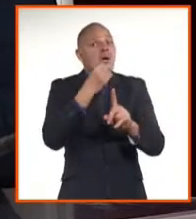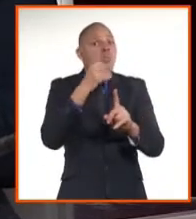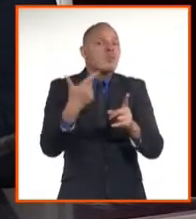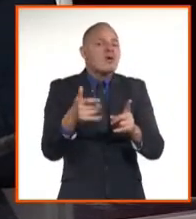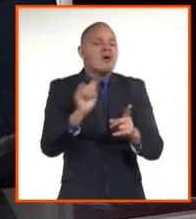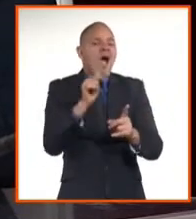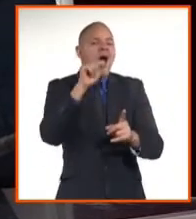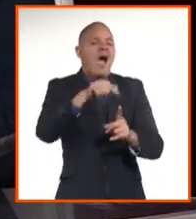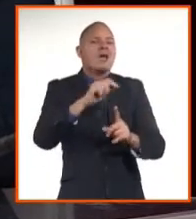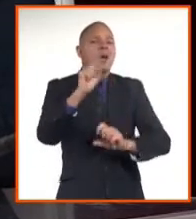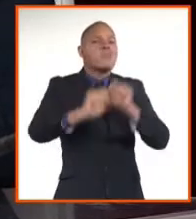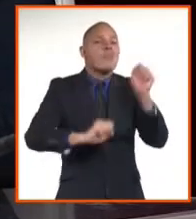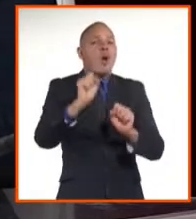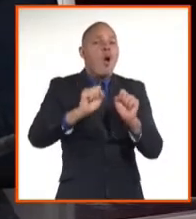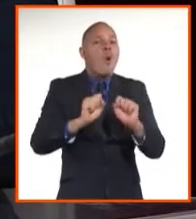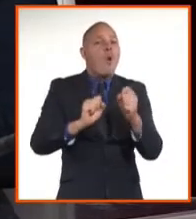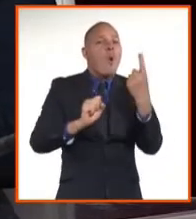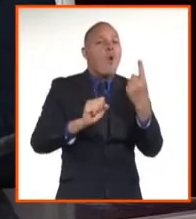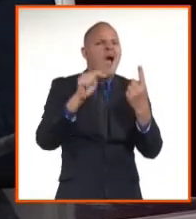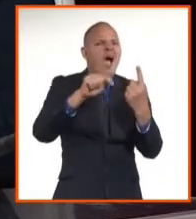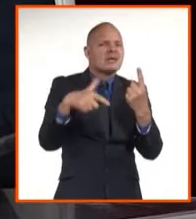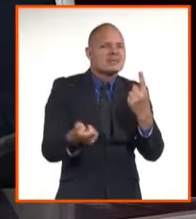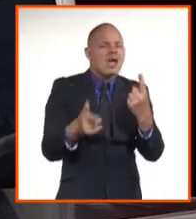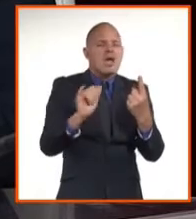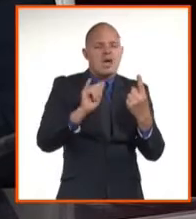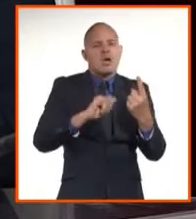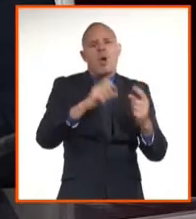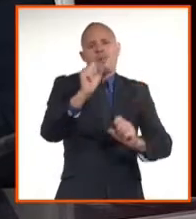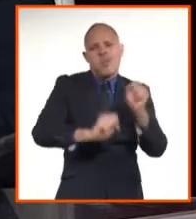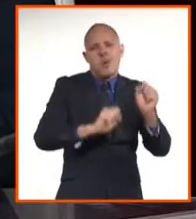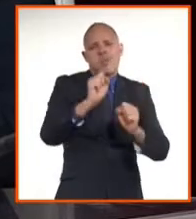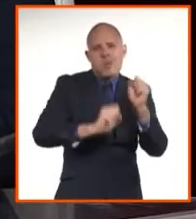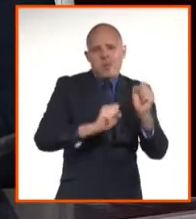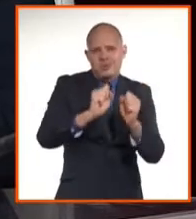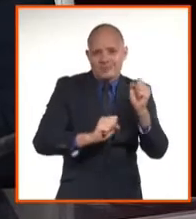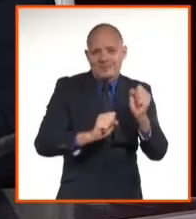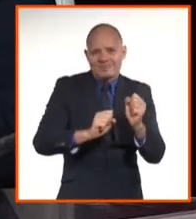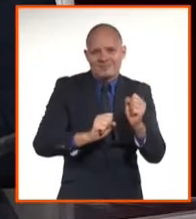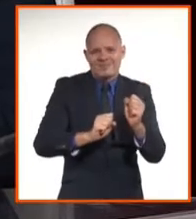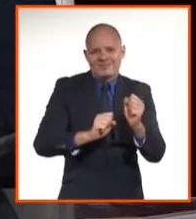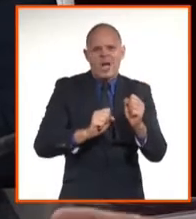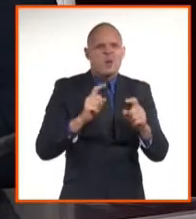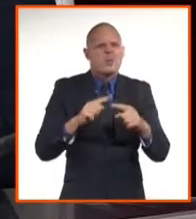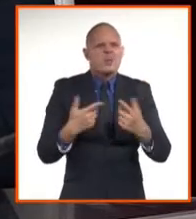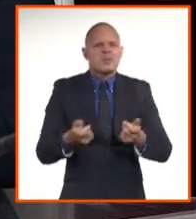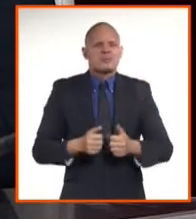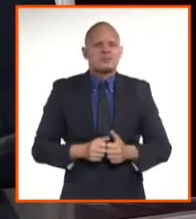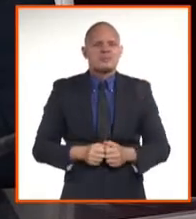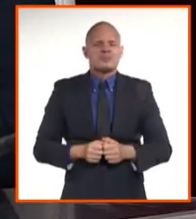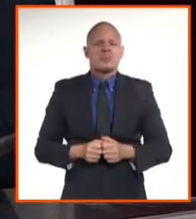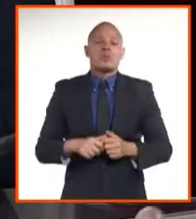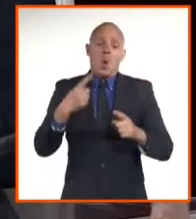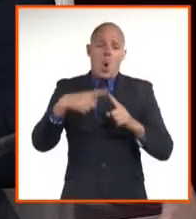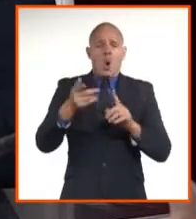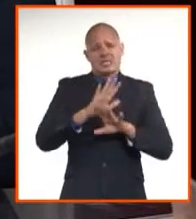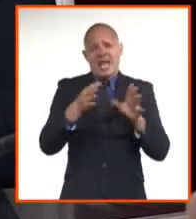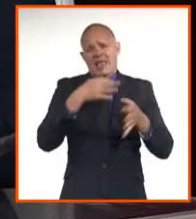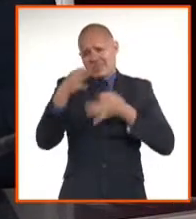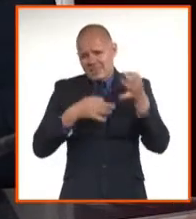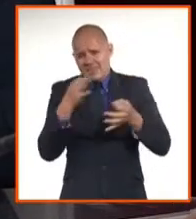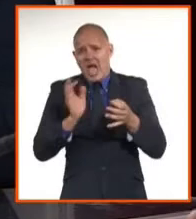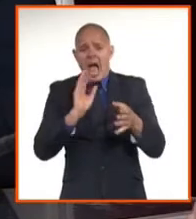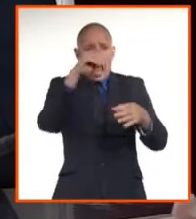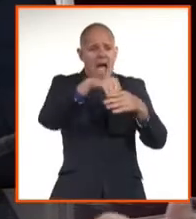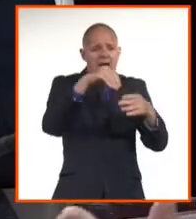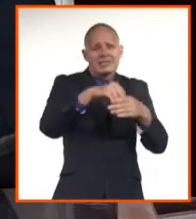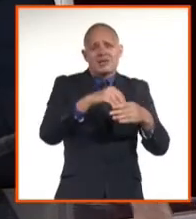máquina número 1 en operación y, bueno, preventivamente, porque los gases y el humo del incendio